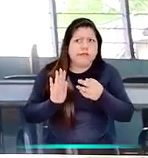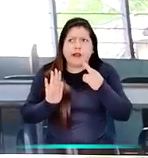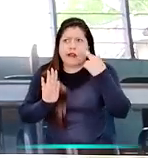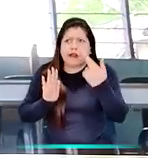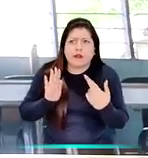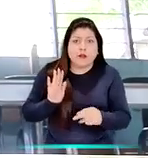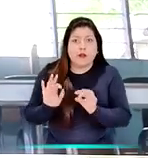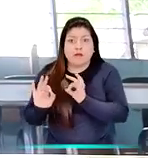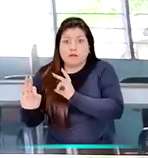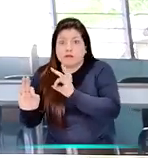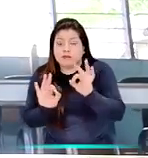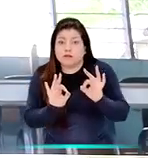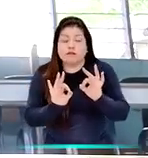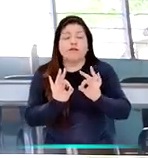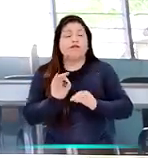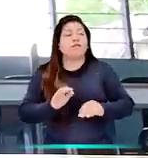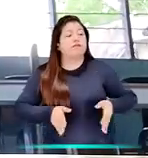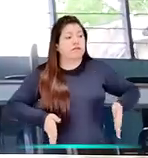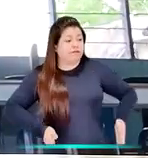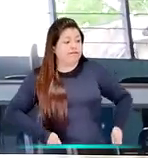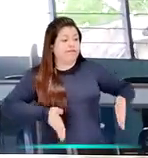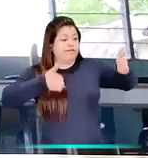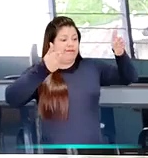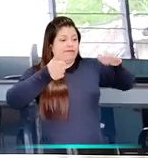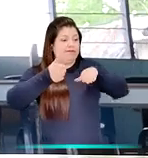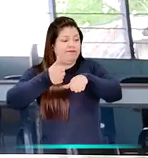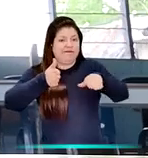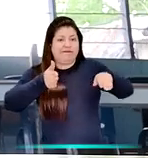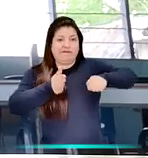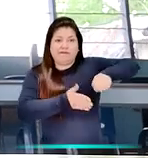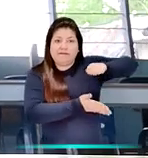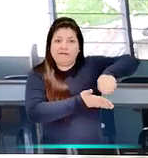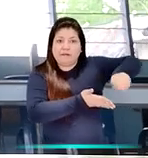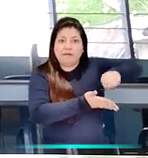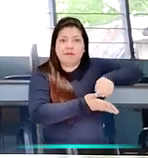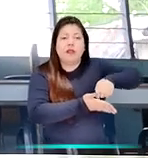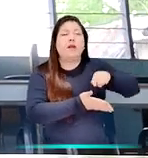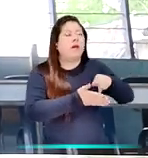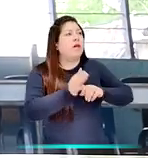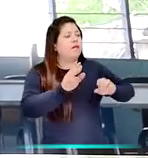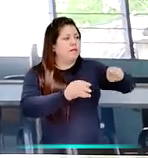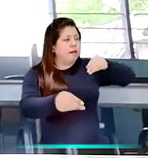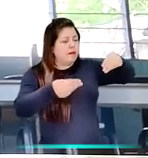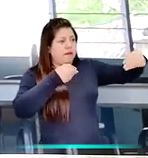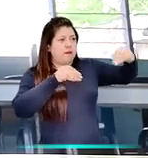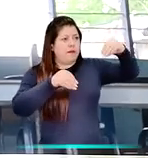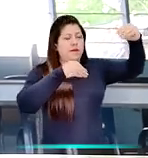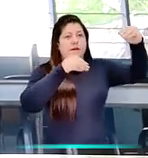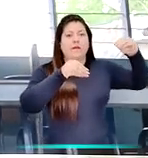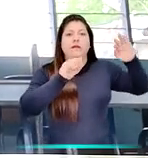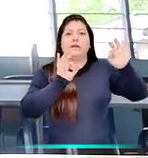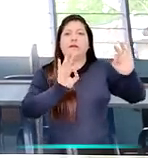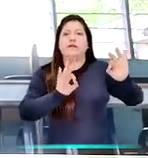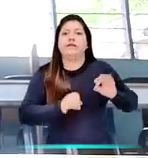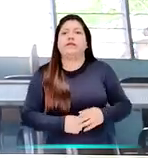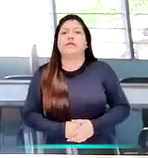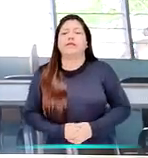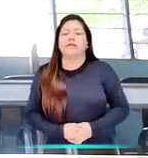Dejamos ya como verificar que esté bien y armar el respectivo